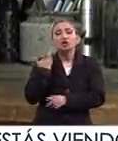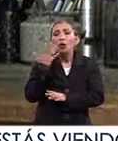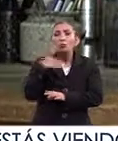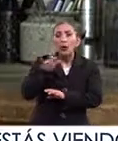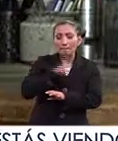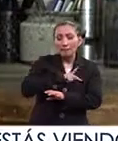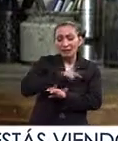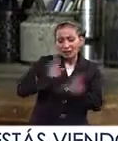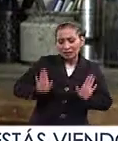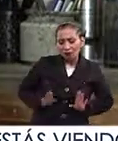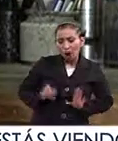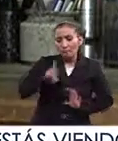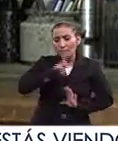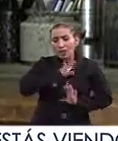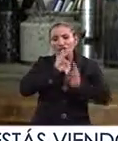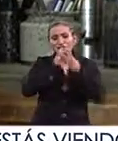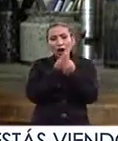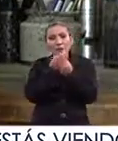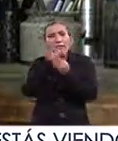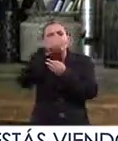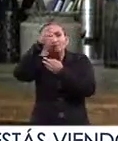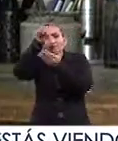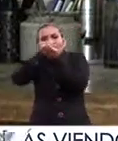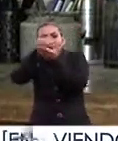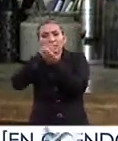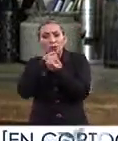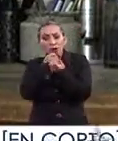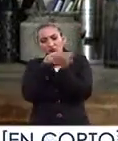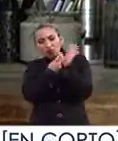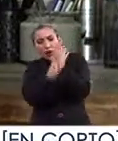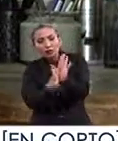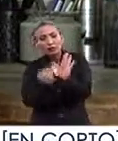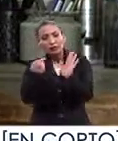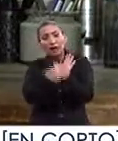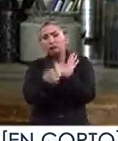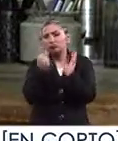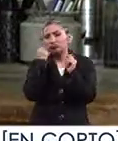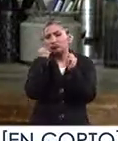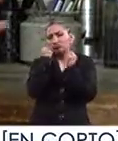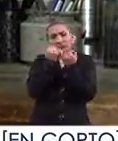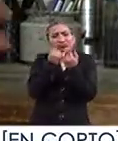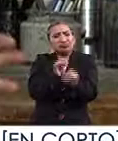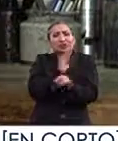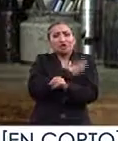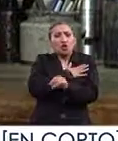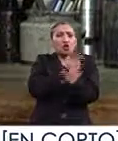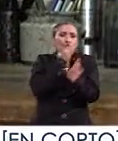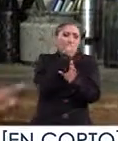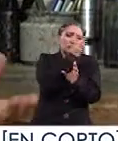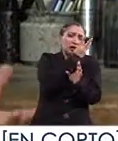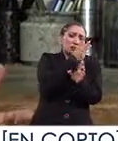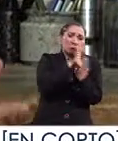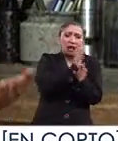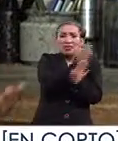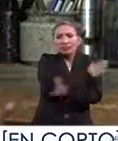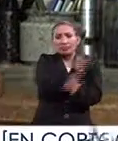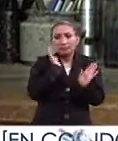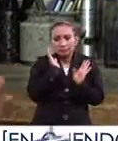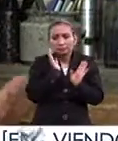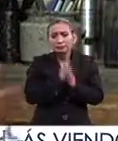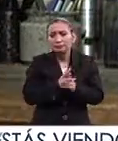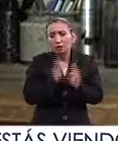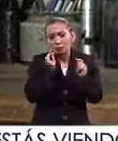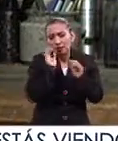Buscar mi propio estilo, mi propia manera de decir las cosas, uh-huh, independientemente de haber hecho dos, tres películas convencionales,